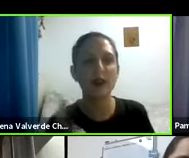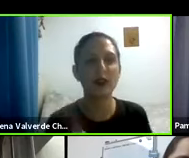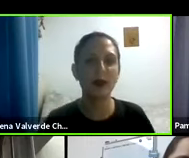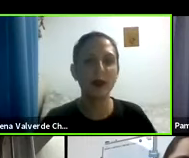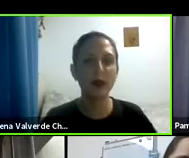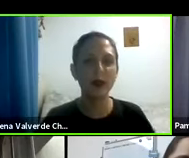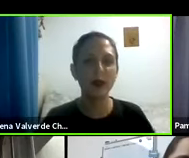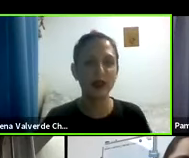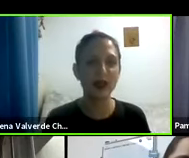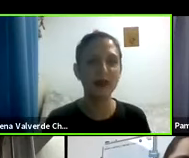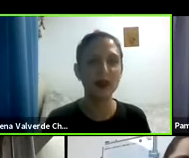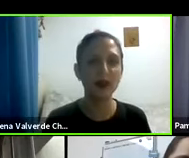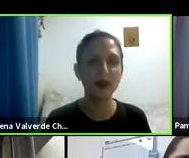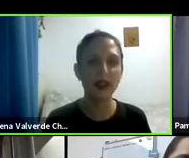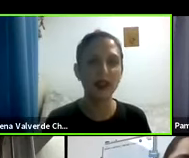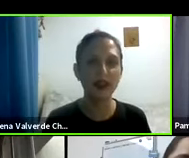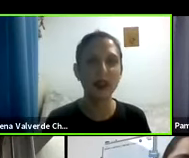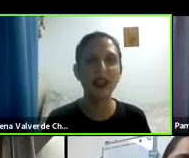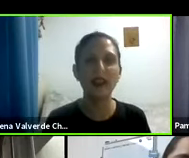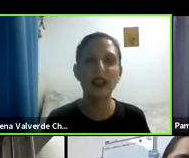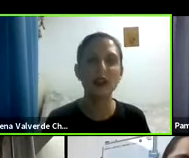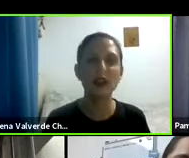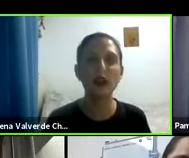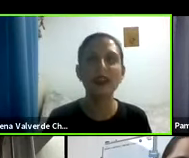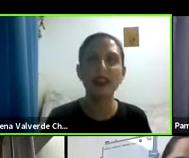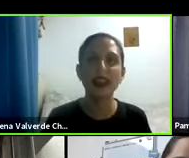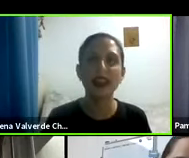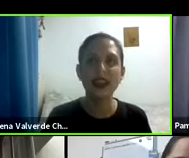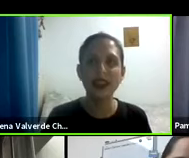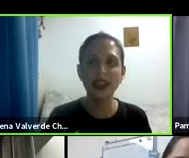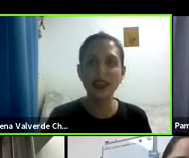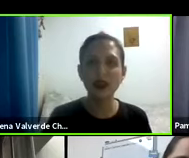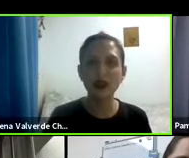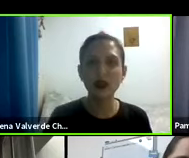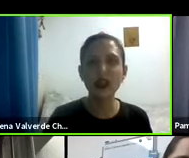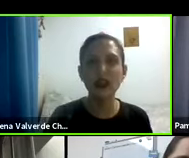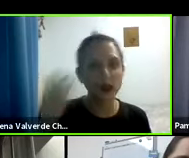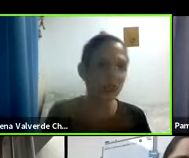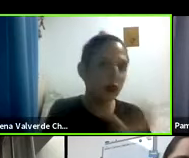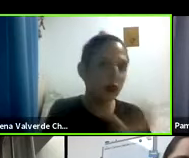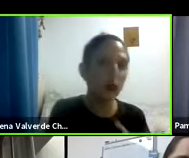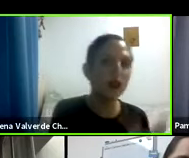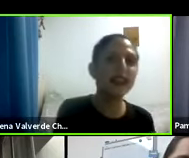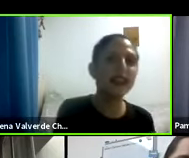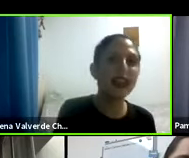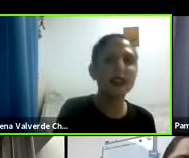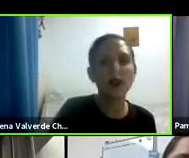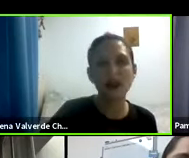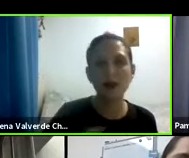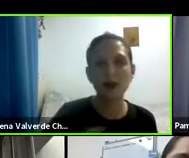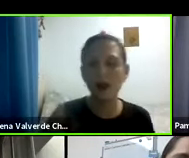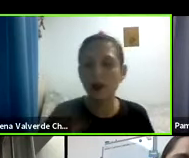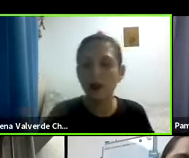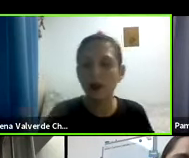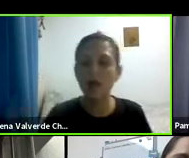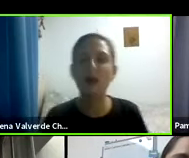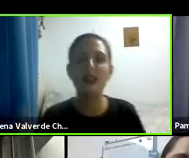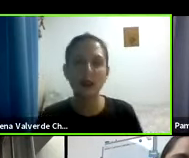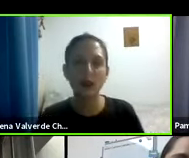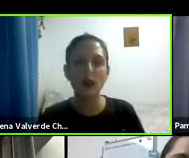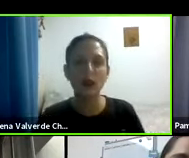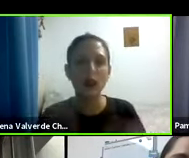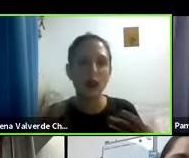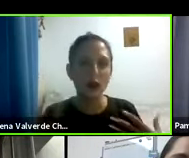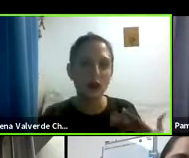prophecy nos pone un poco como también un poco sobre hablar sobre la relación entre entre esto de los trastornos mentales y lo que se fue y lo que podemos